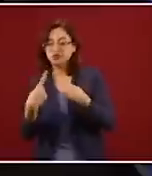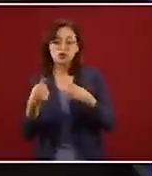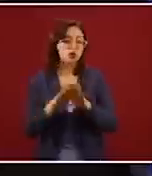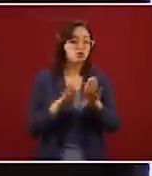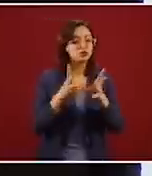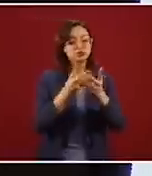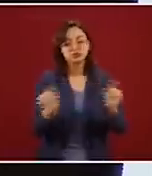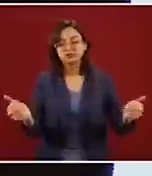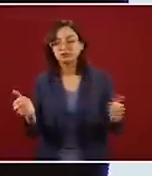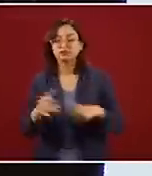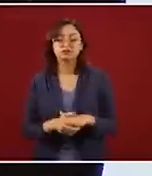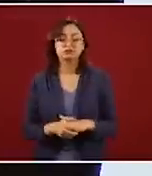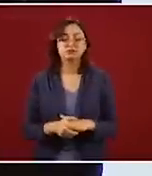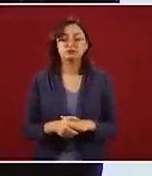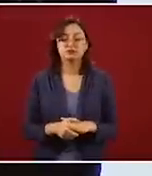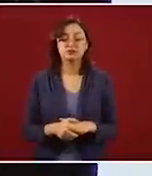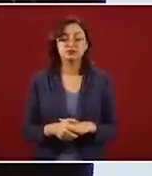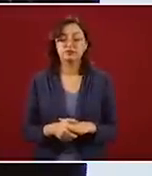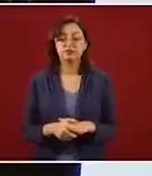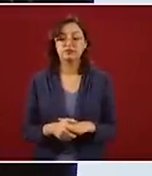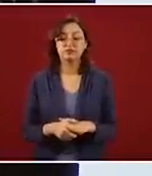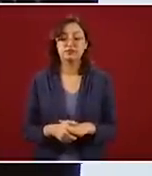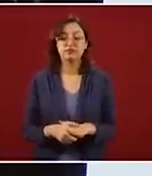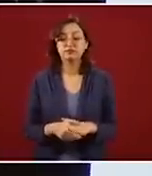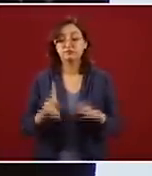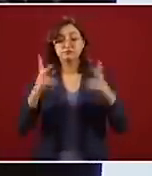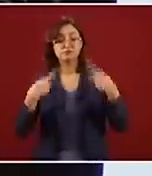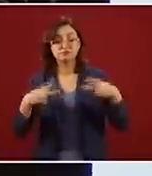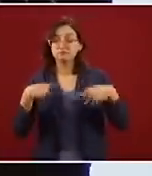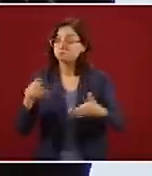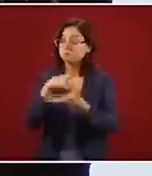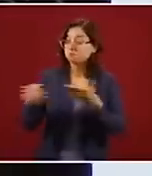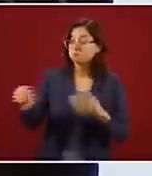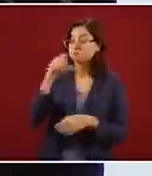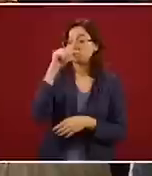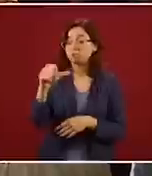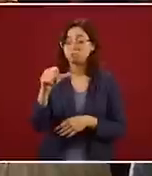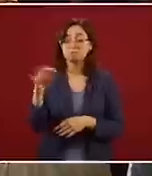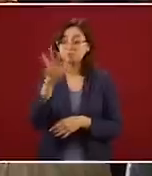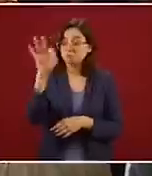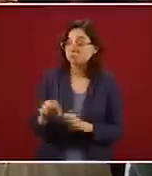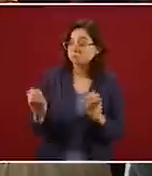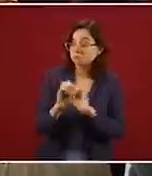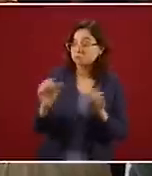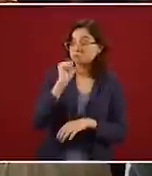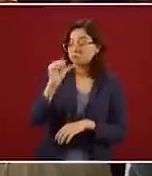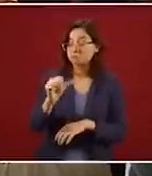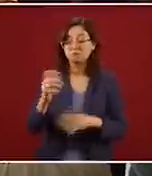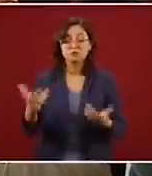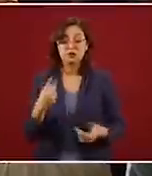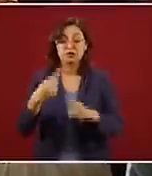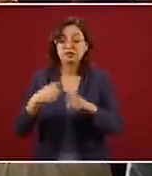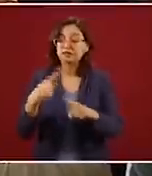este asunto. Si no sale un comprador, sí, una oferta,